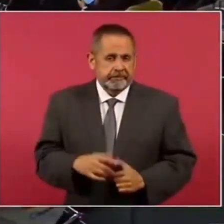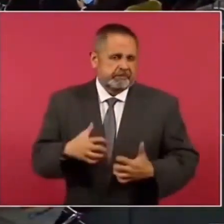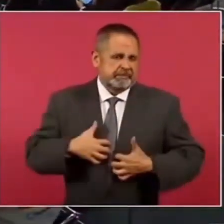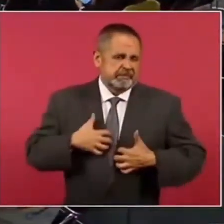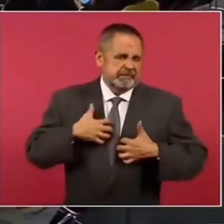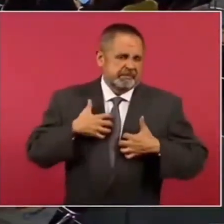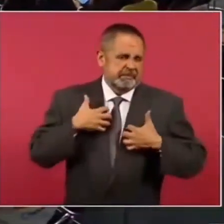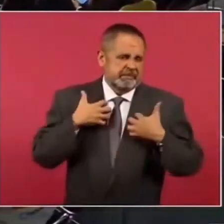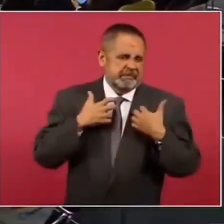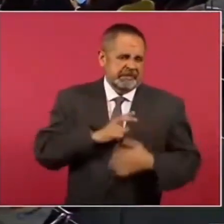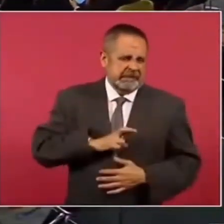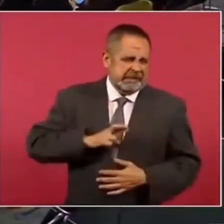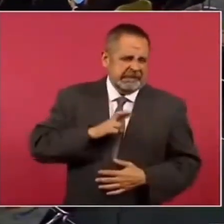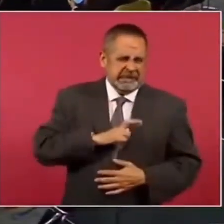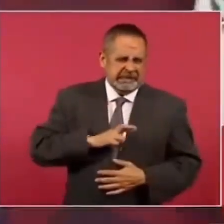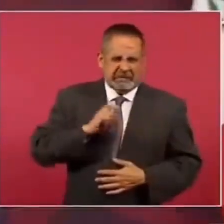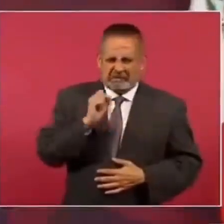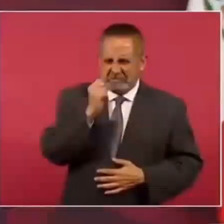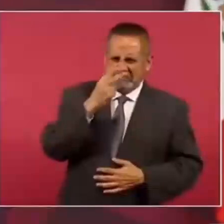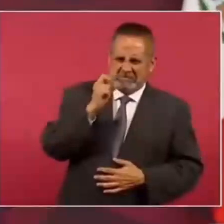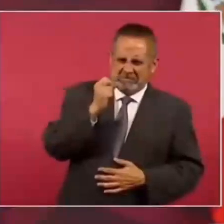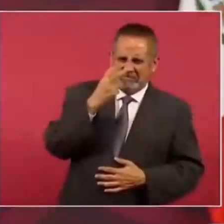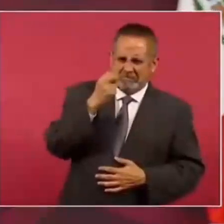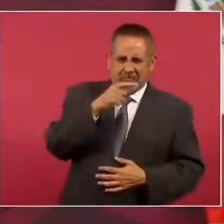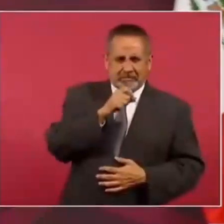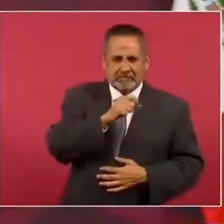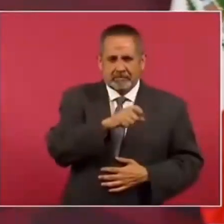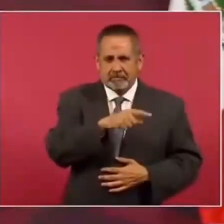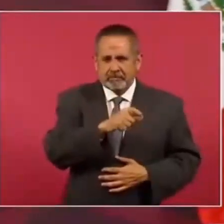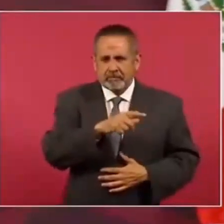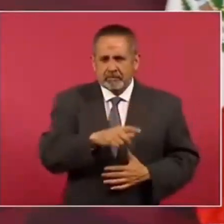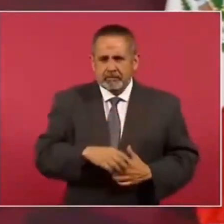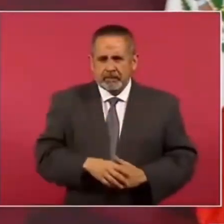coléricos, enojones,